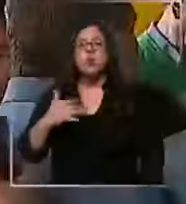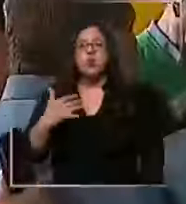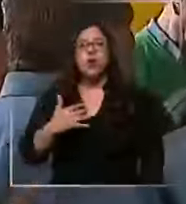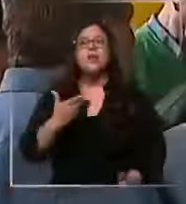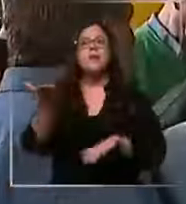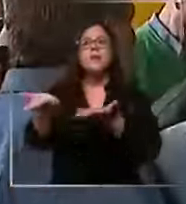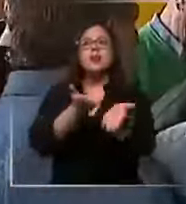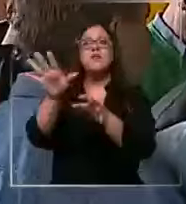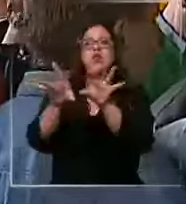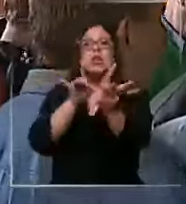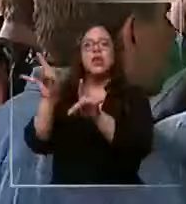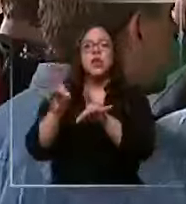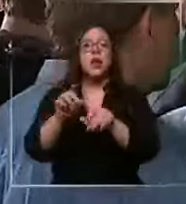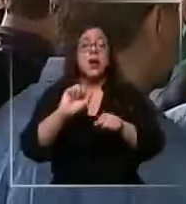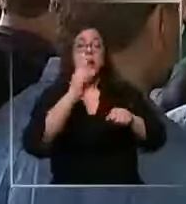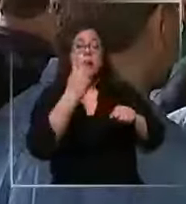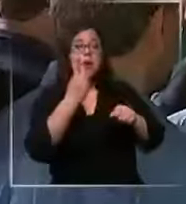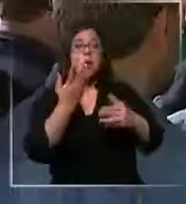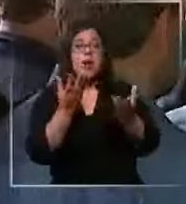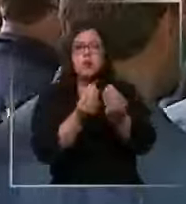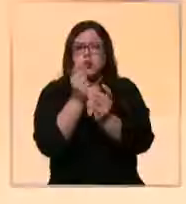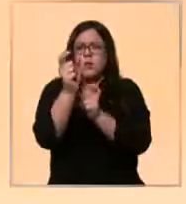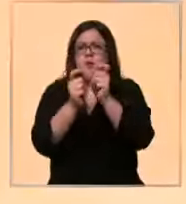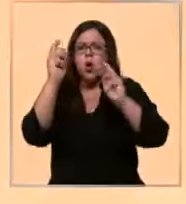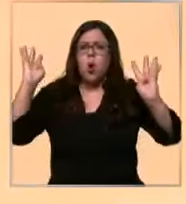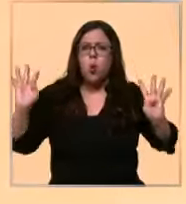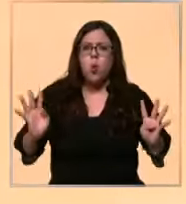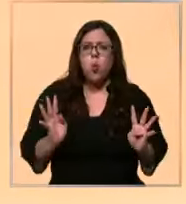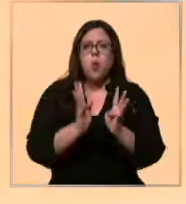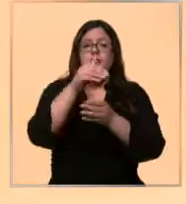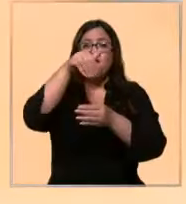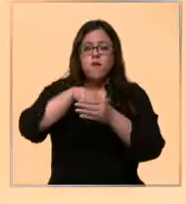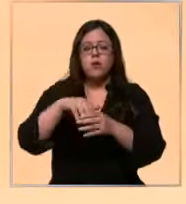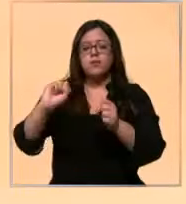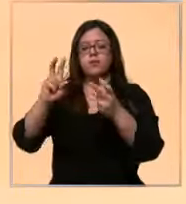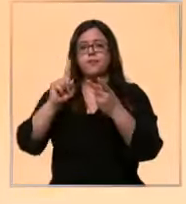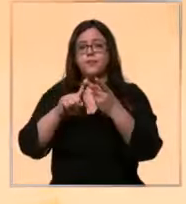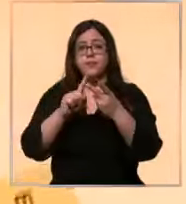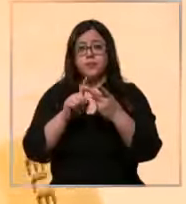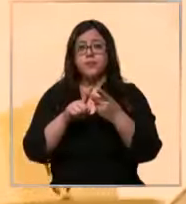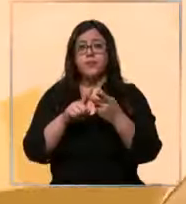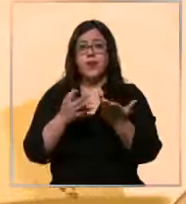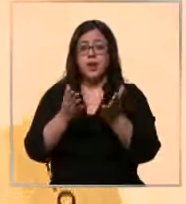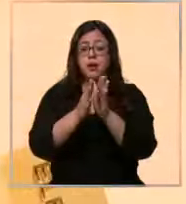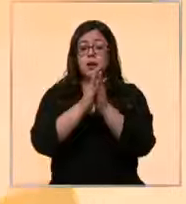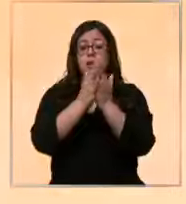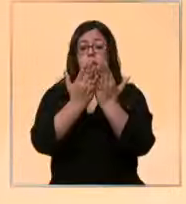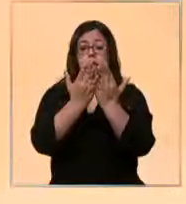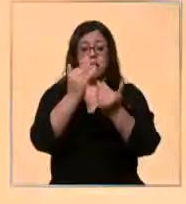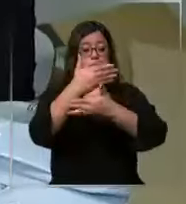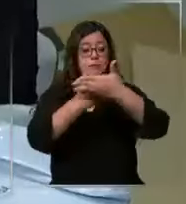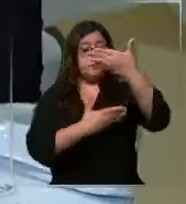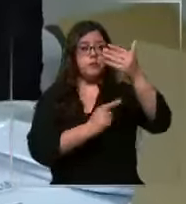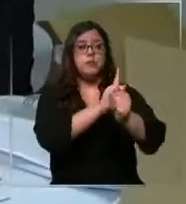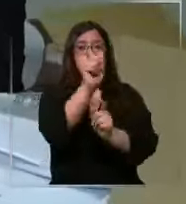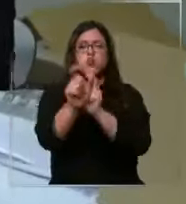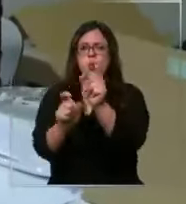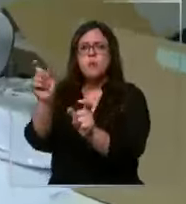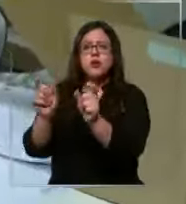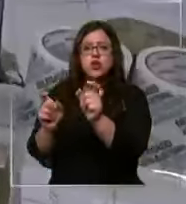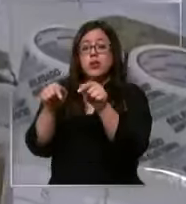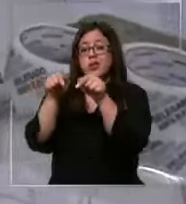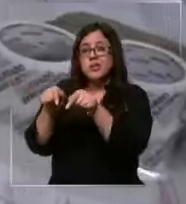CERVEL. Primero, por la gran cantidad de gente que podría ir a votar y segundo, por las papeletas que recibirá cada elector, lo